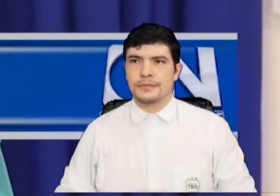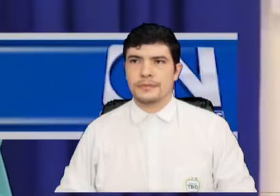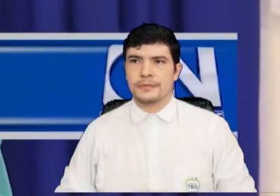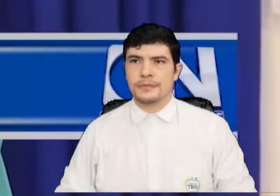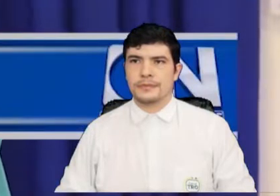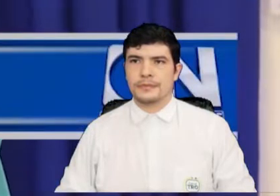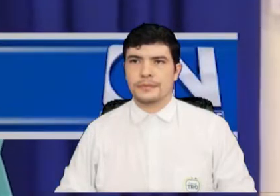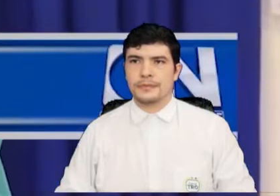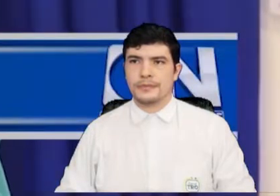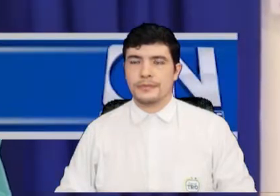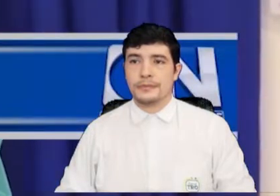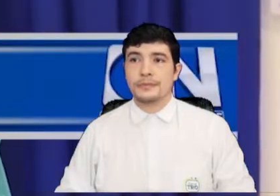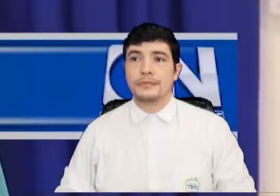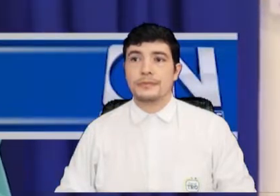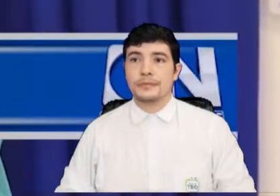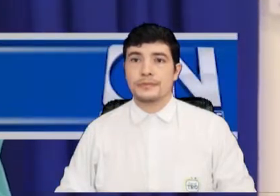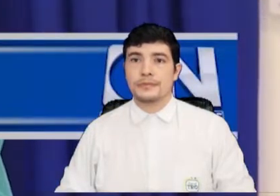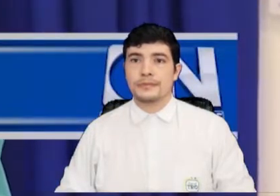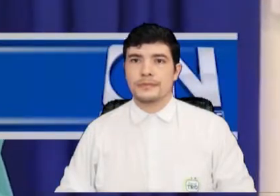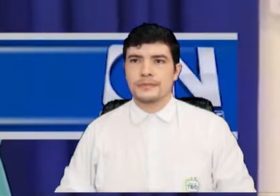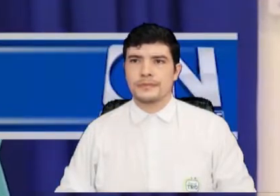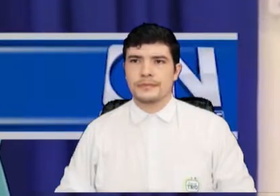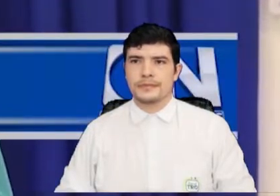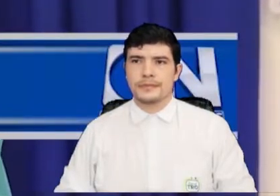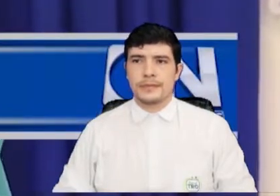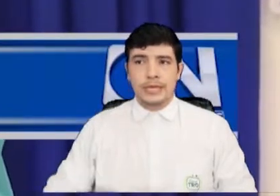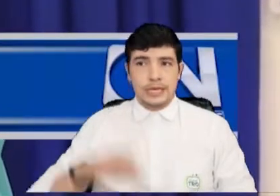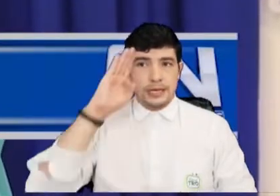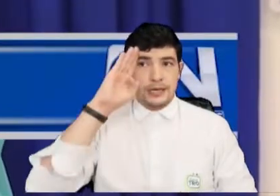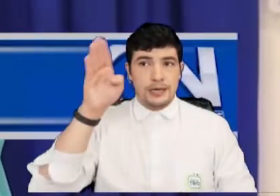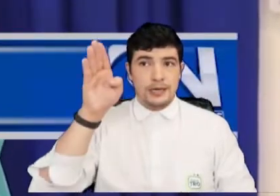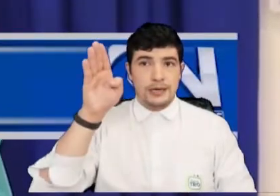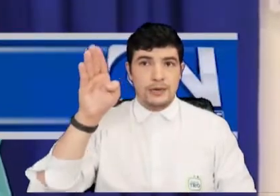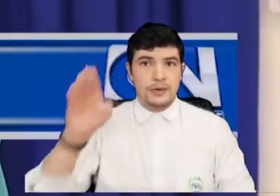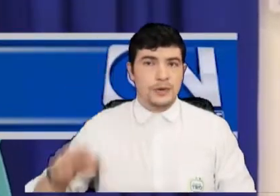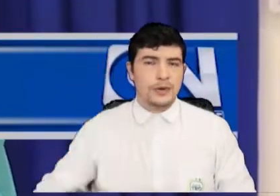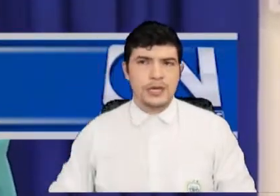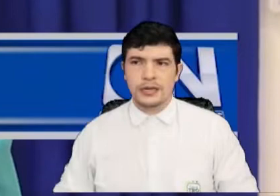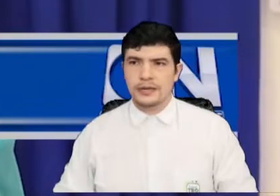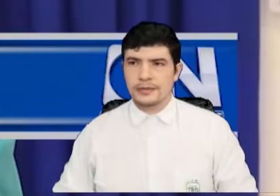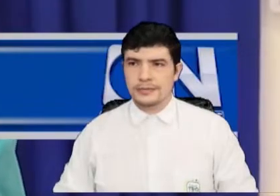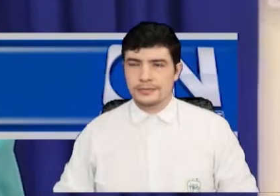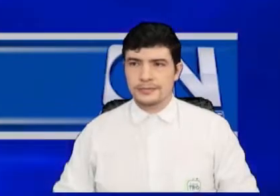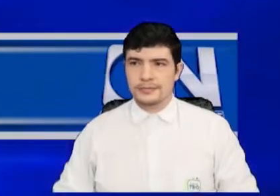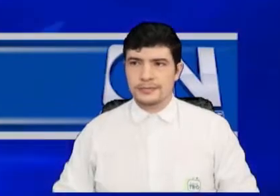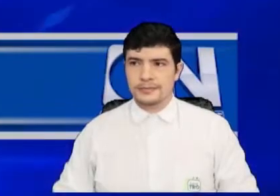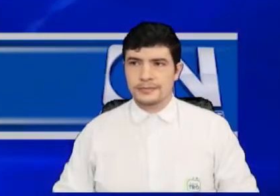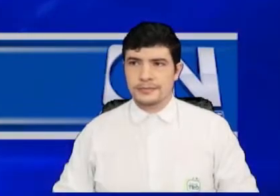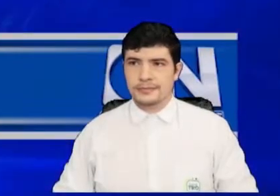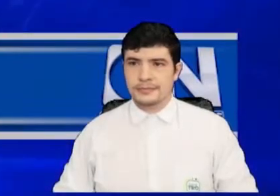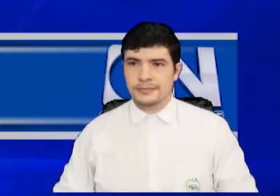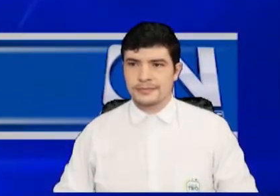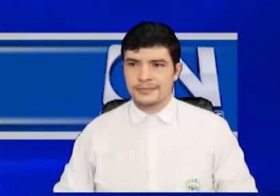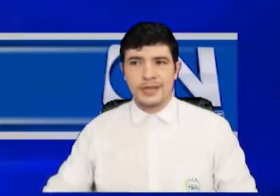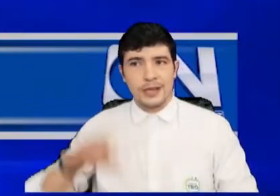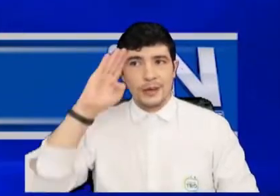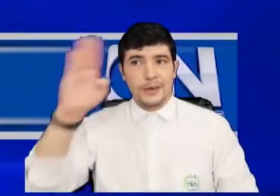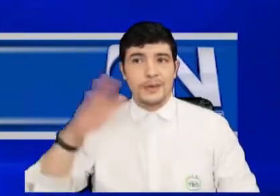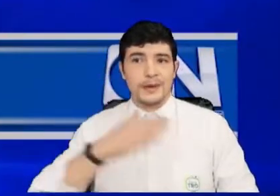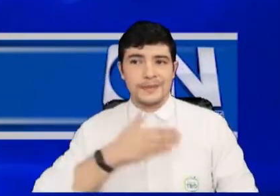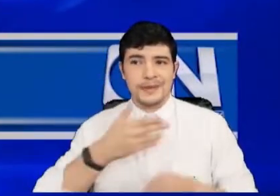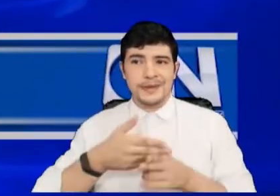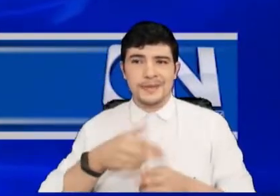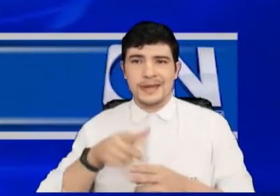Hola, mi nombre es Angie Gómez, soy auxiliar de enfermería, trabajo para la Clínica Reina Lucía en la ciudad de Barrancabermeja. Soy Lady Carolina Páez